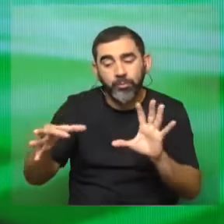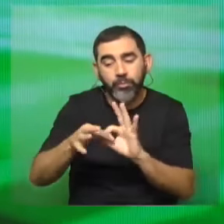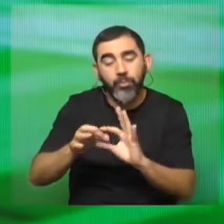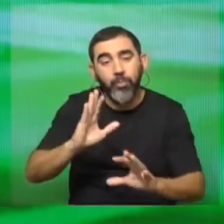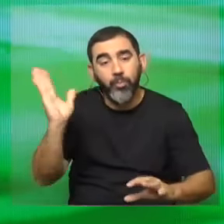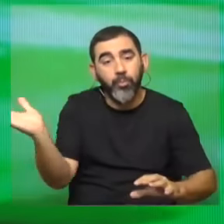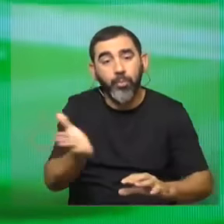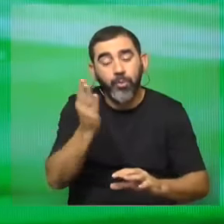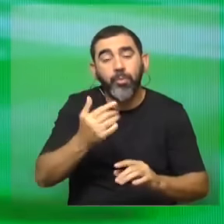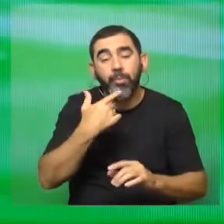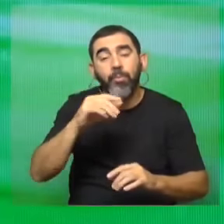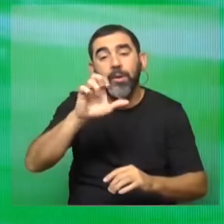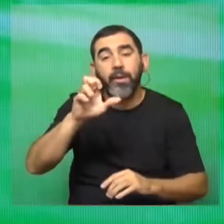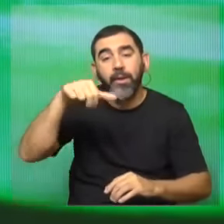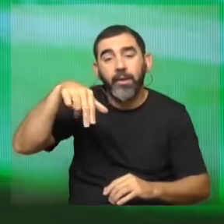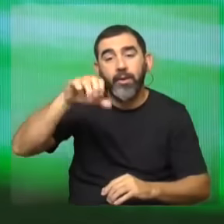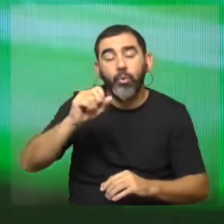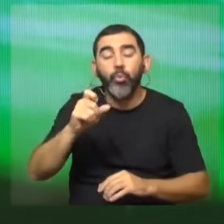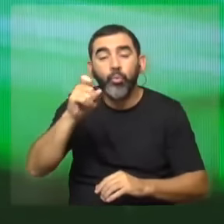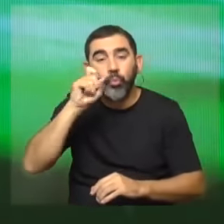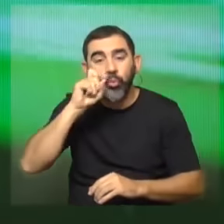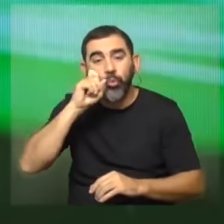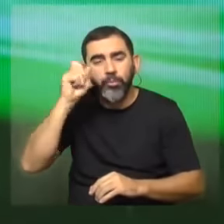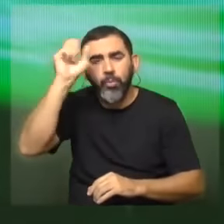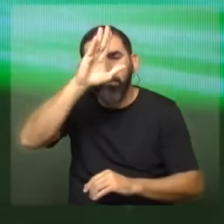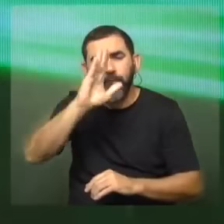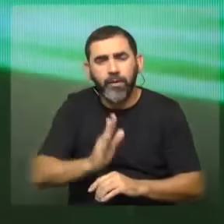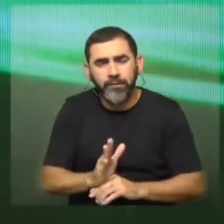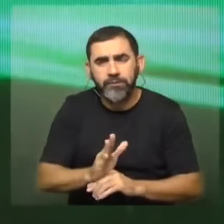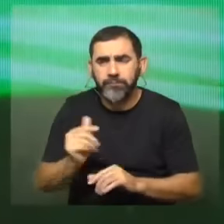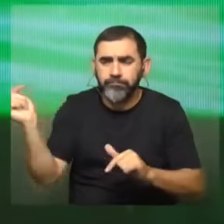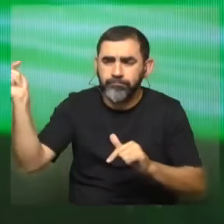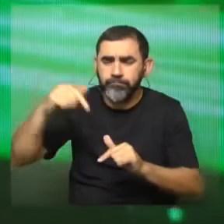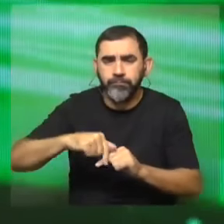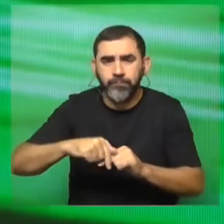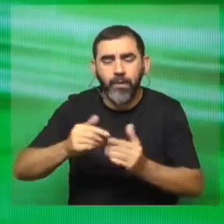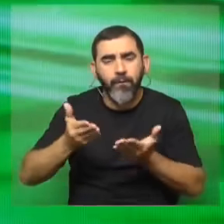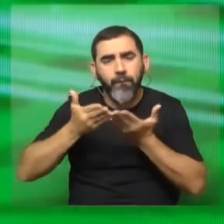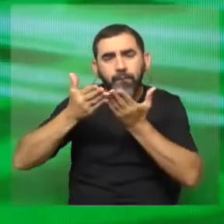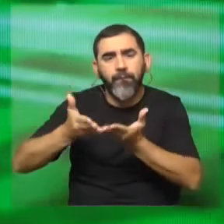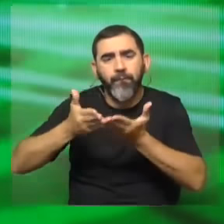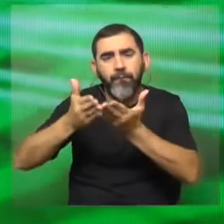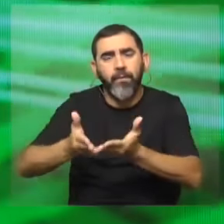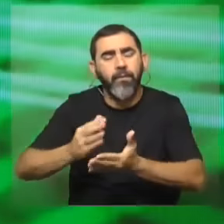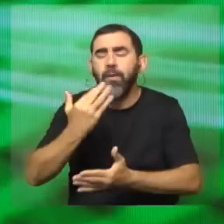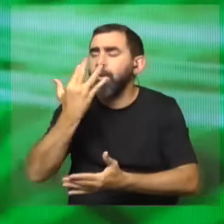ejemplo enoturismo este los brasileños hoy vienen Se bajan de los barcos son locos por la bodega y y